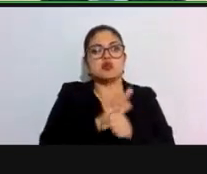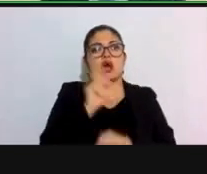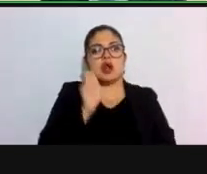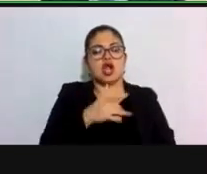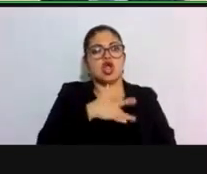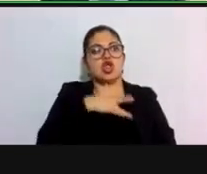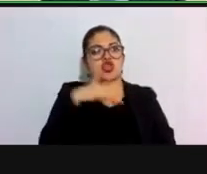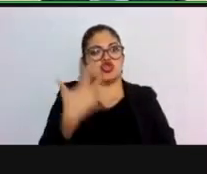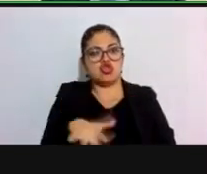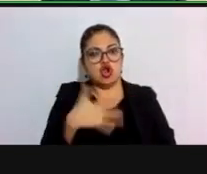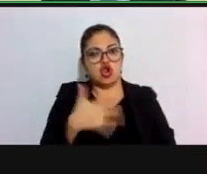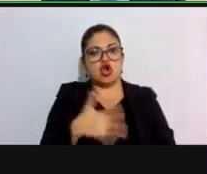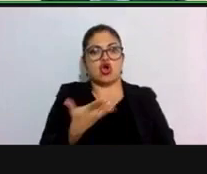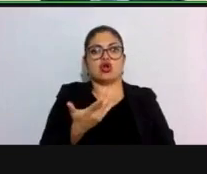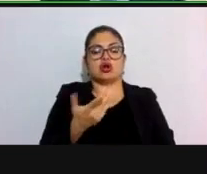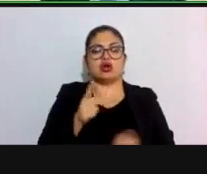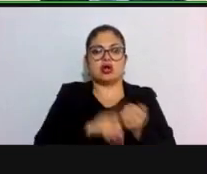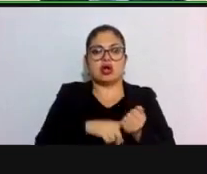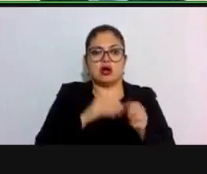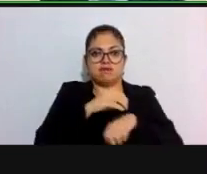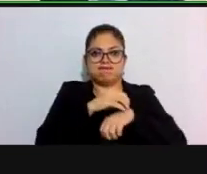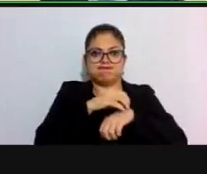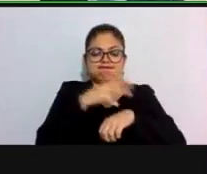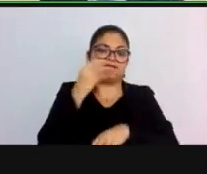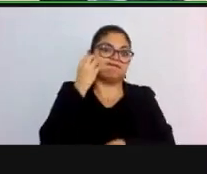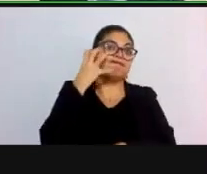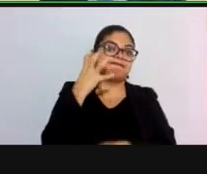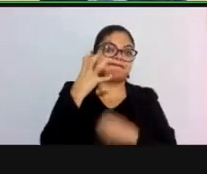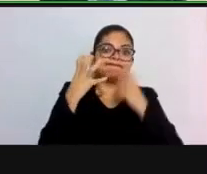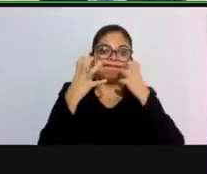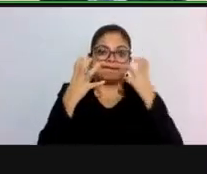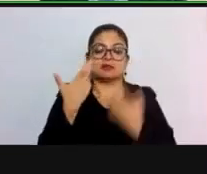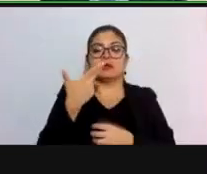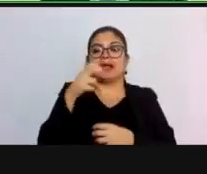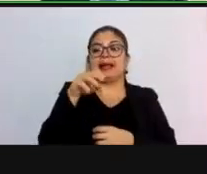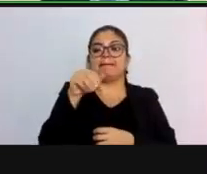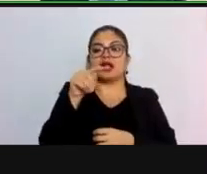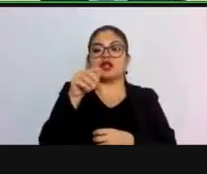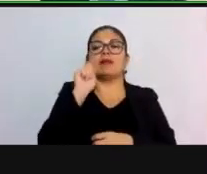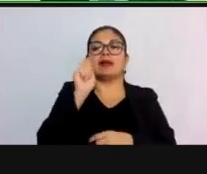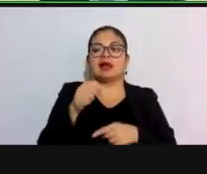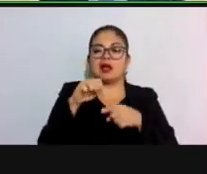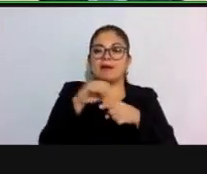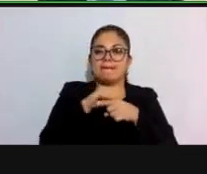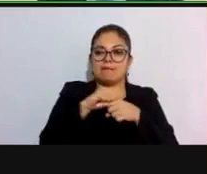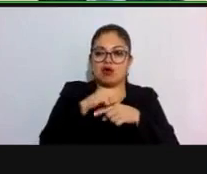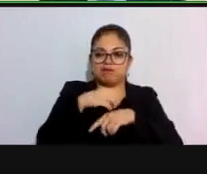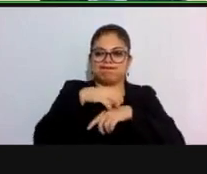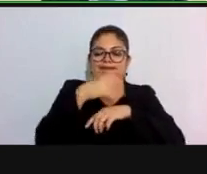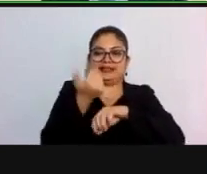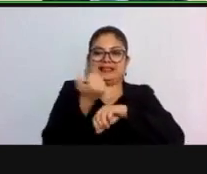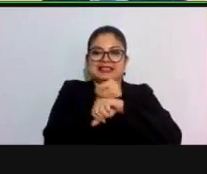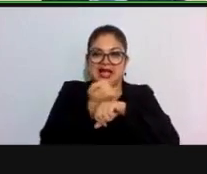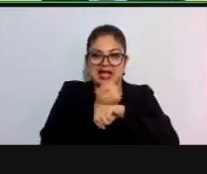lesionada, hematoma, que es el acúmulo de sangre bajo la piel en la zona afectada, posiblemente sangrados